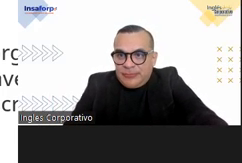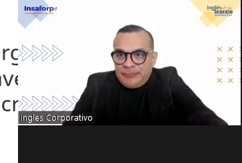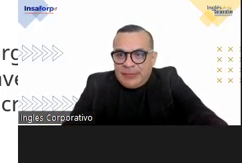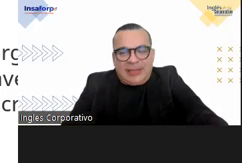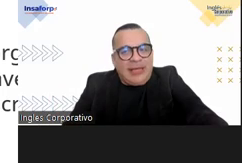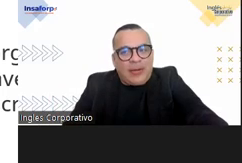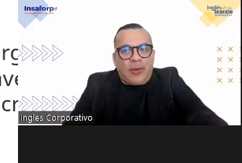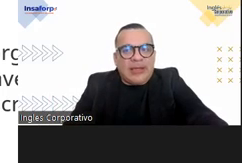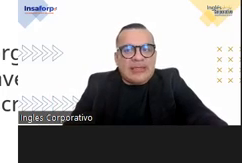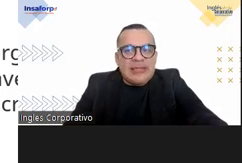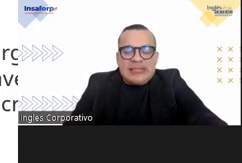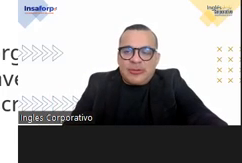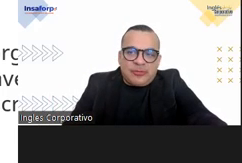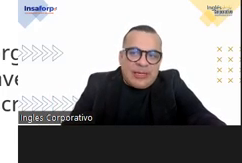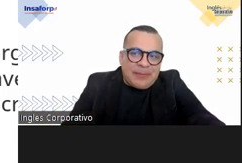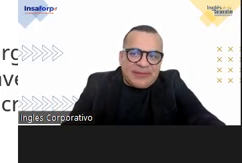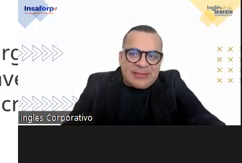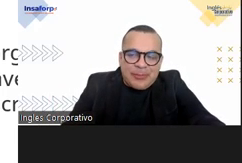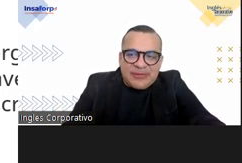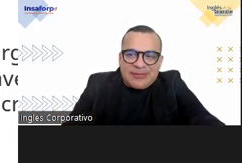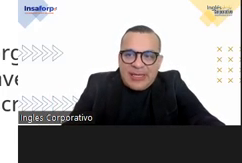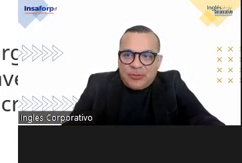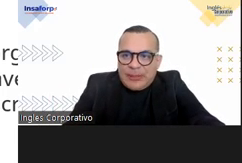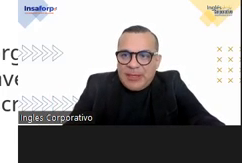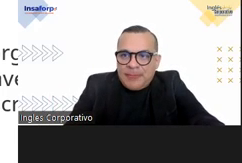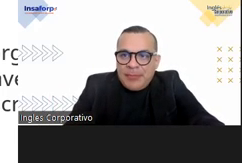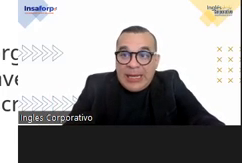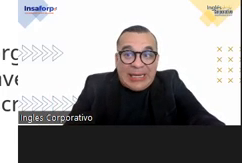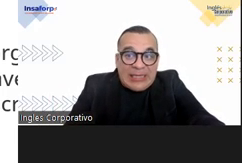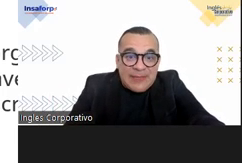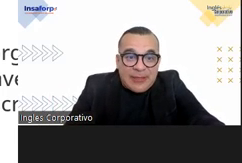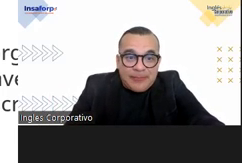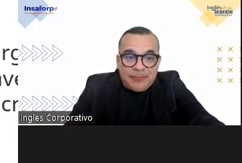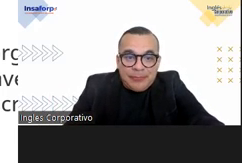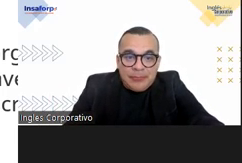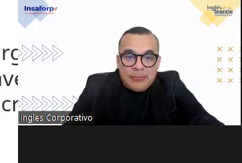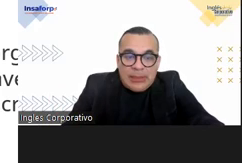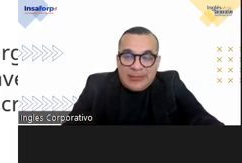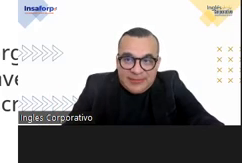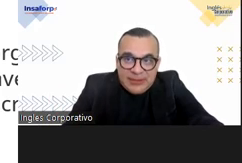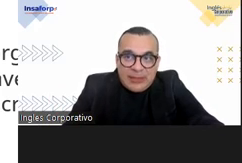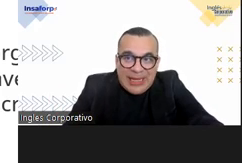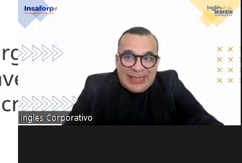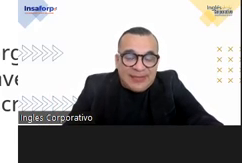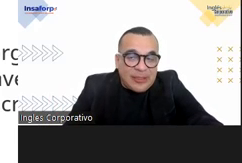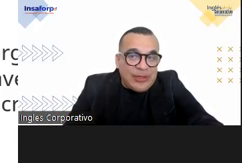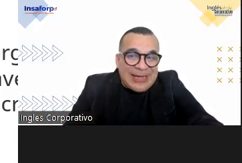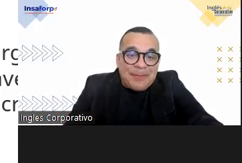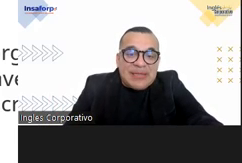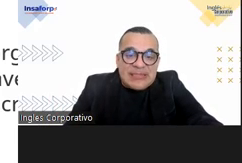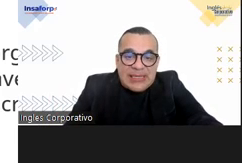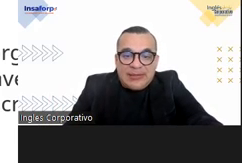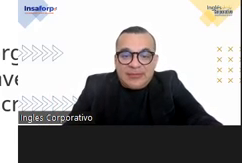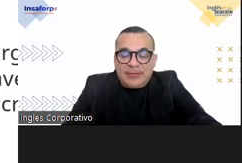crecimiento, el cual que si no estuviera presente, pues estaríamos también a la deriva. Es decir, hay que